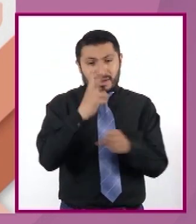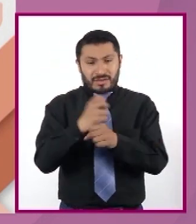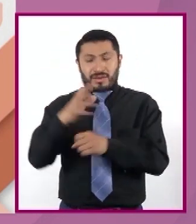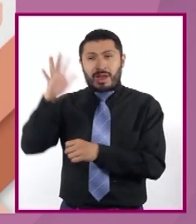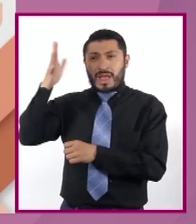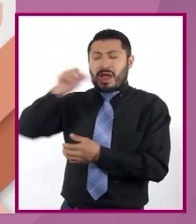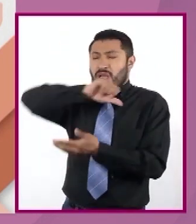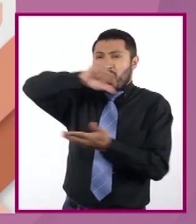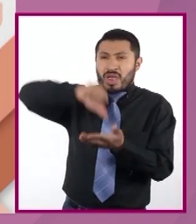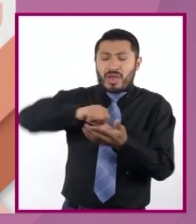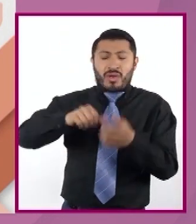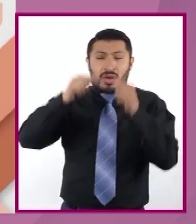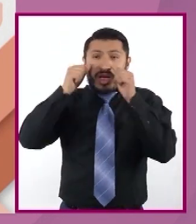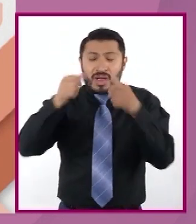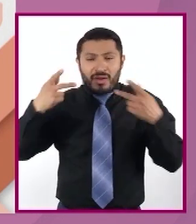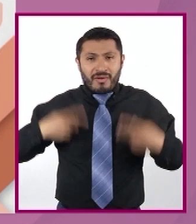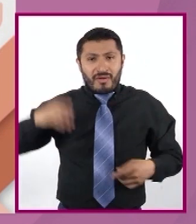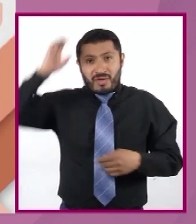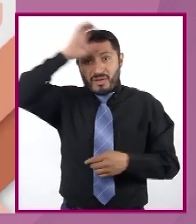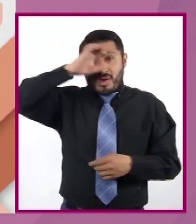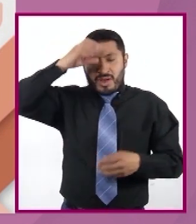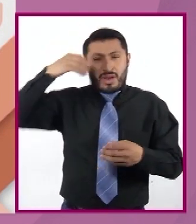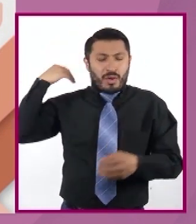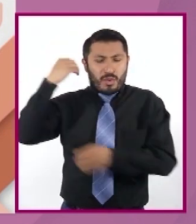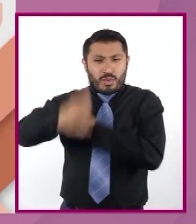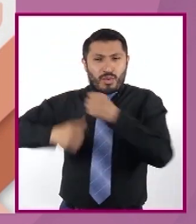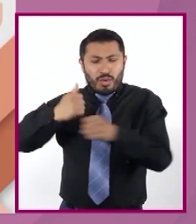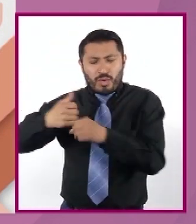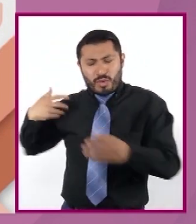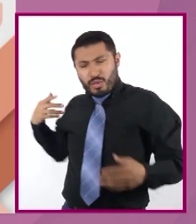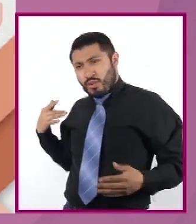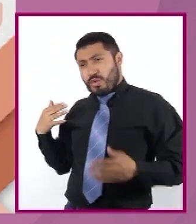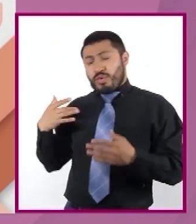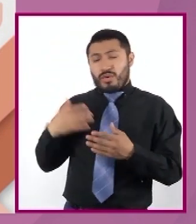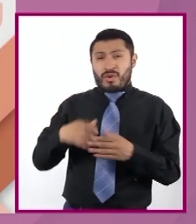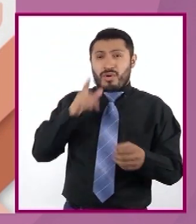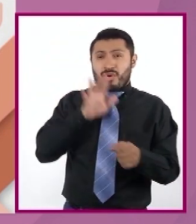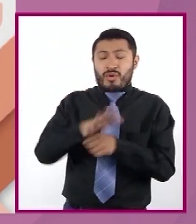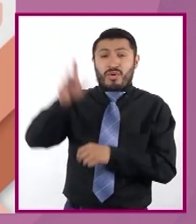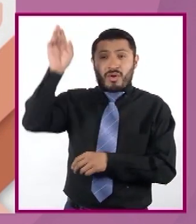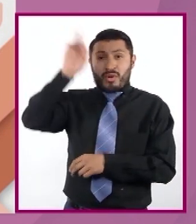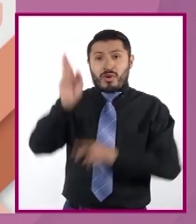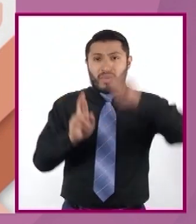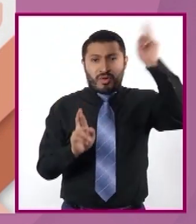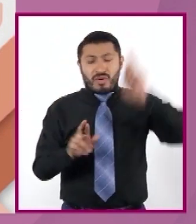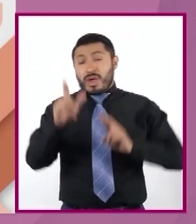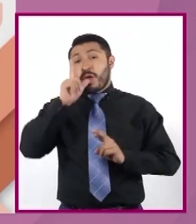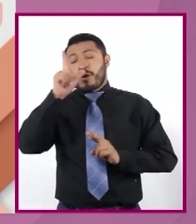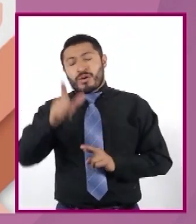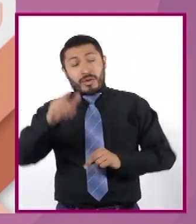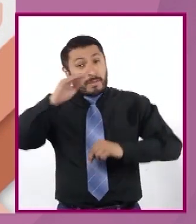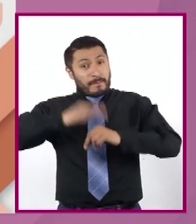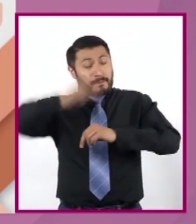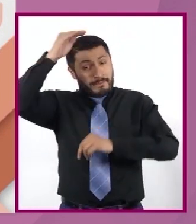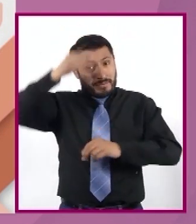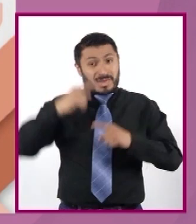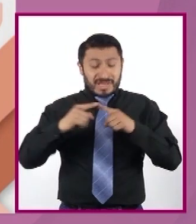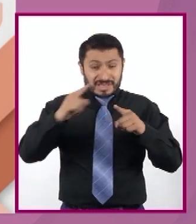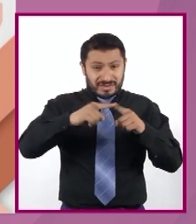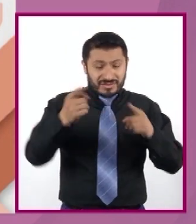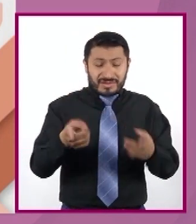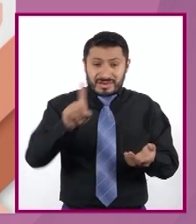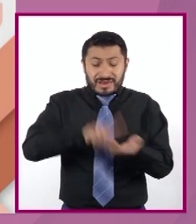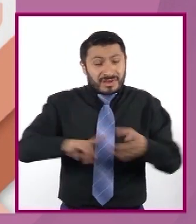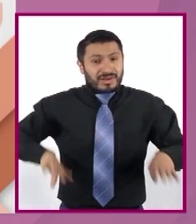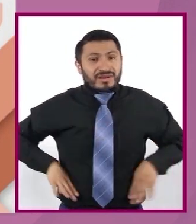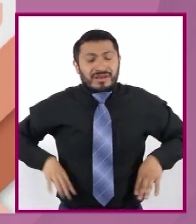los científicos desde hace muchos años. Los rayos que nos transmite el Sol dan algo más que luz. Son un elemento esencial